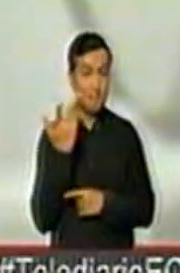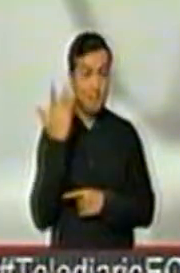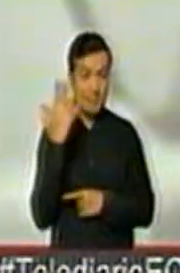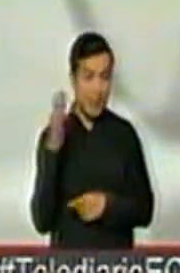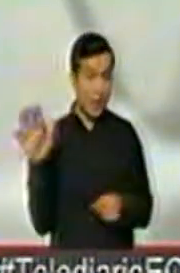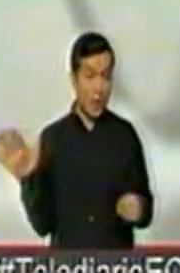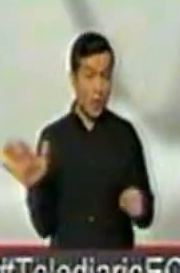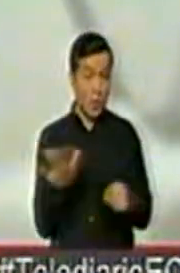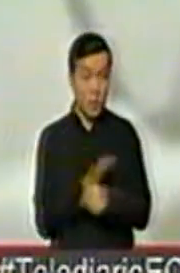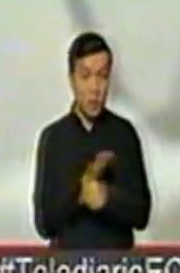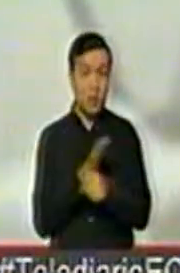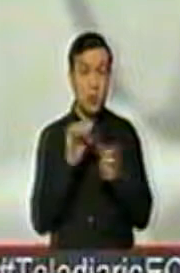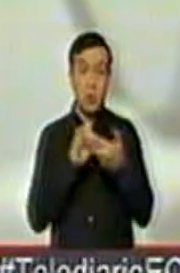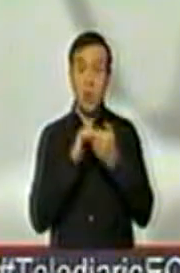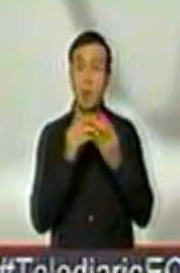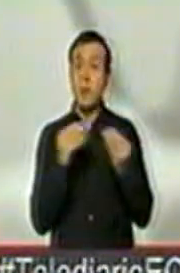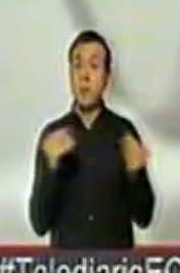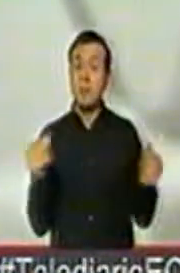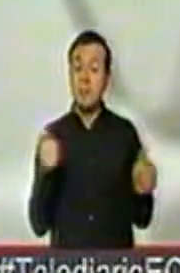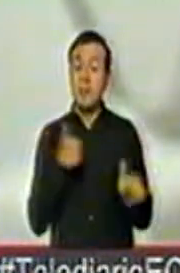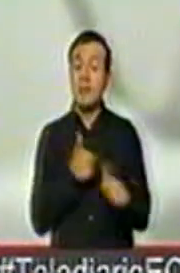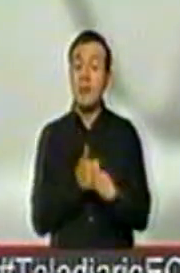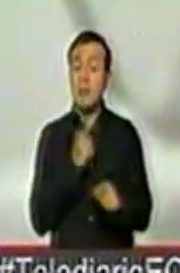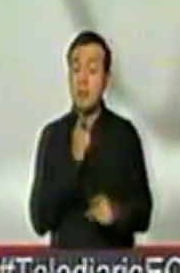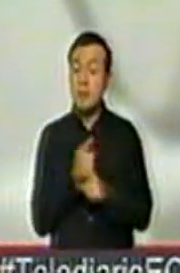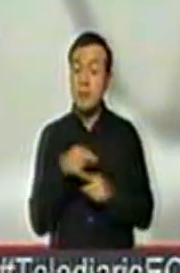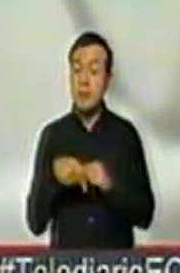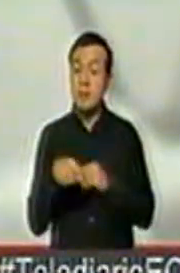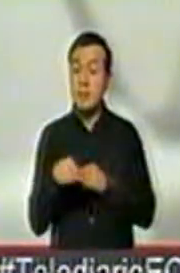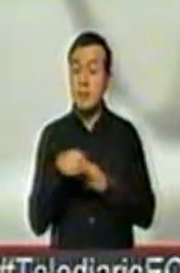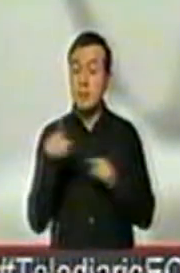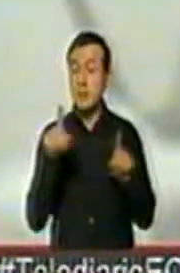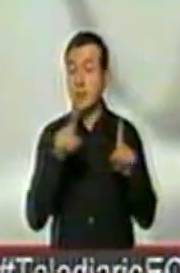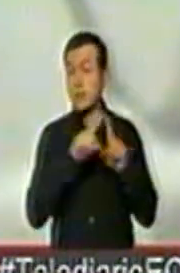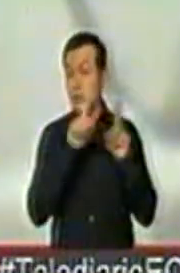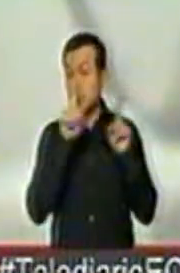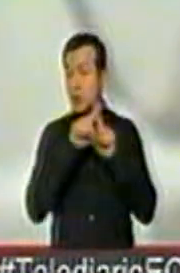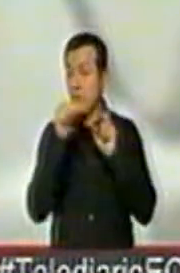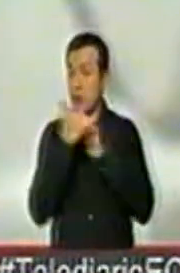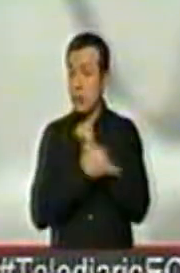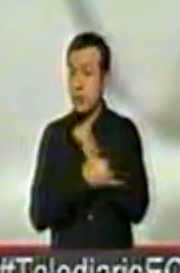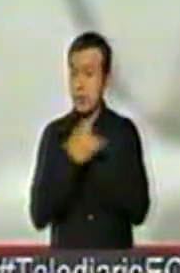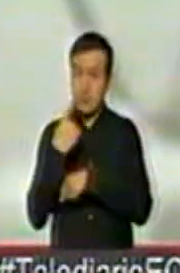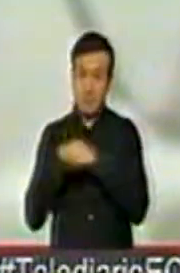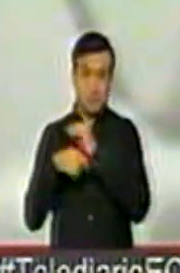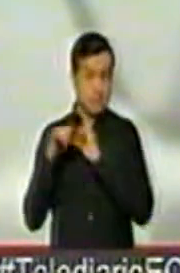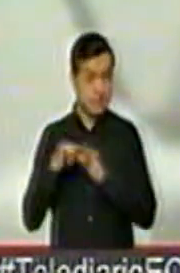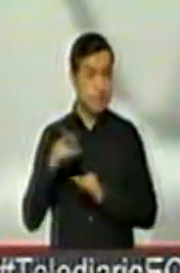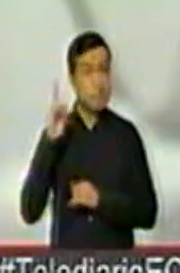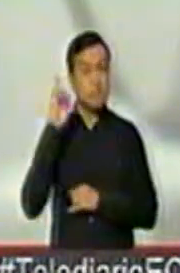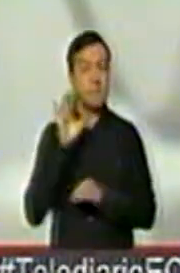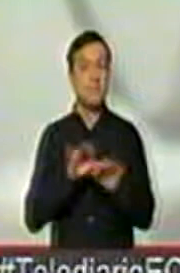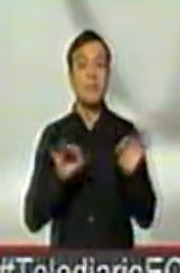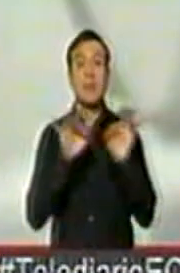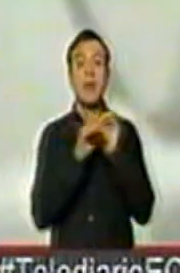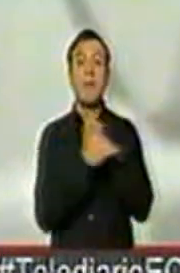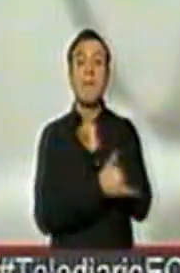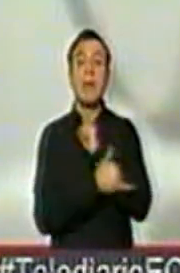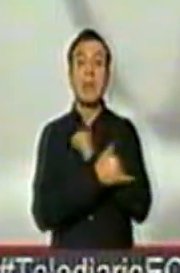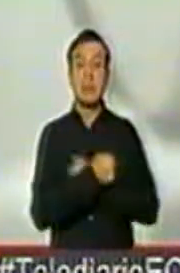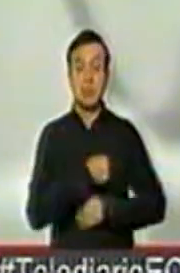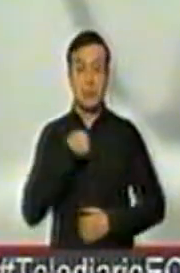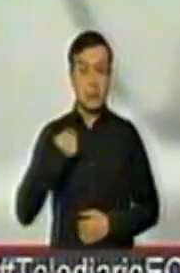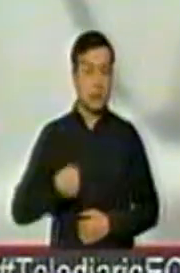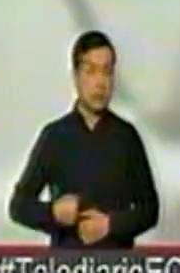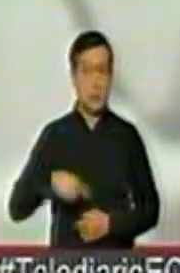tenga solución en un mediano plazo para que igualmente las exportaciones puedan quedar. Hay que resaltar que China es el principal mercado